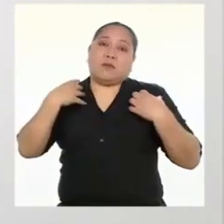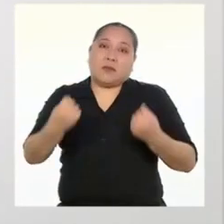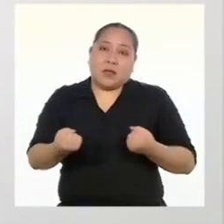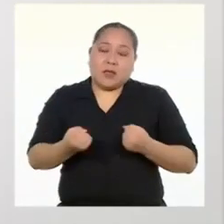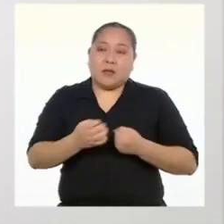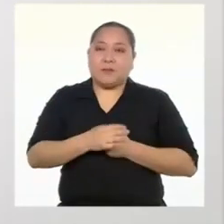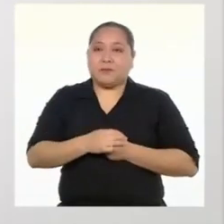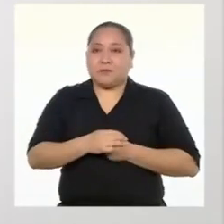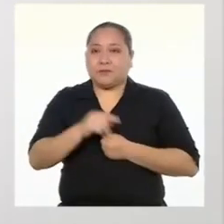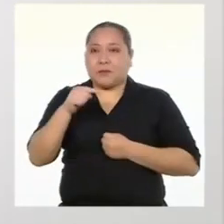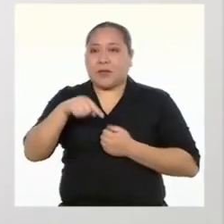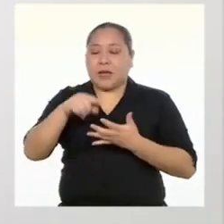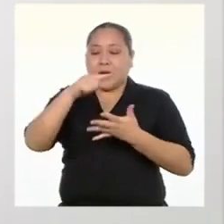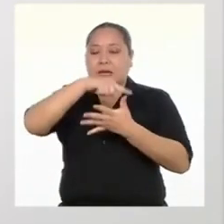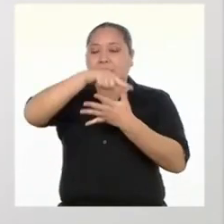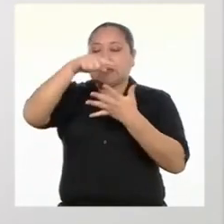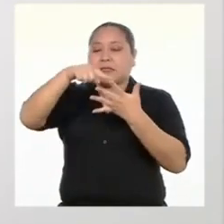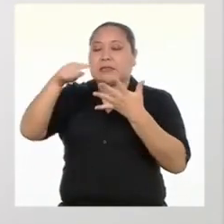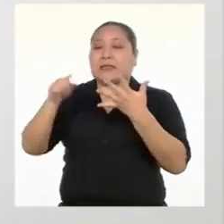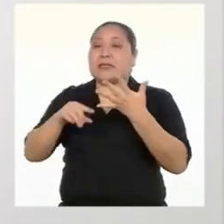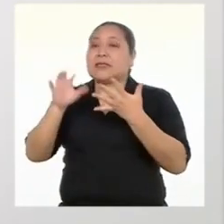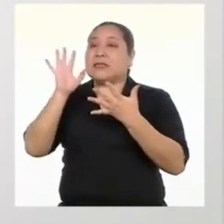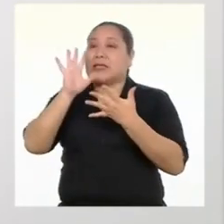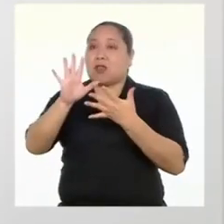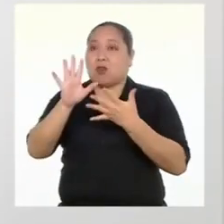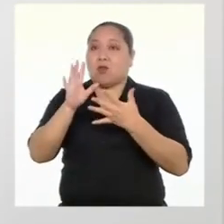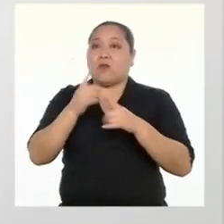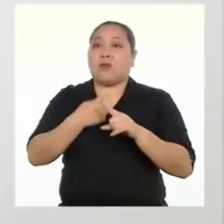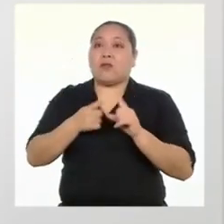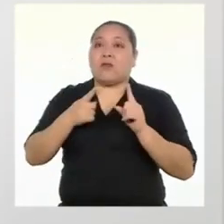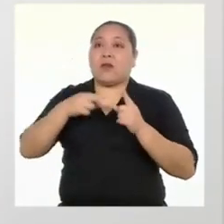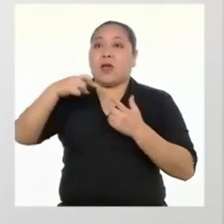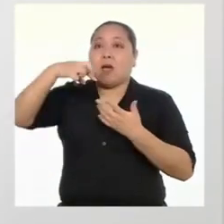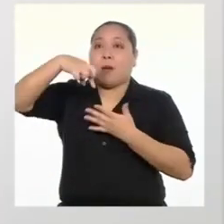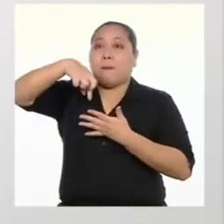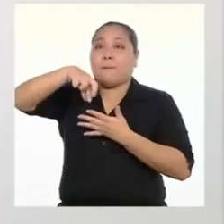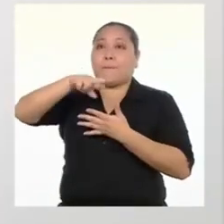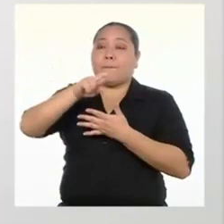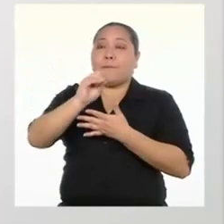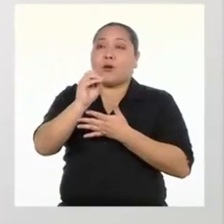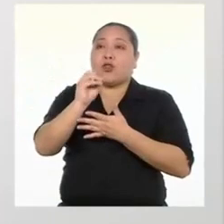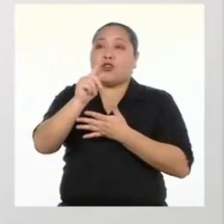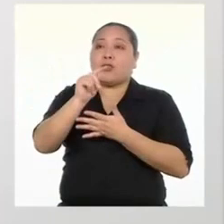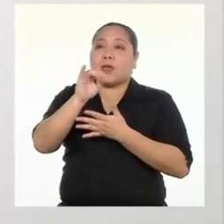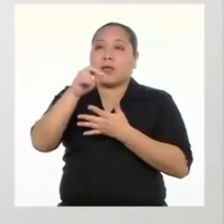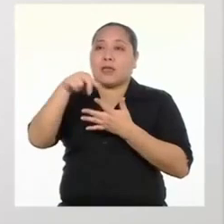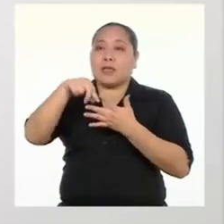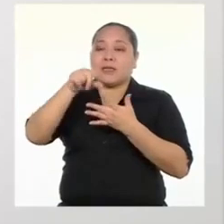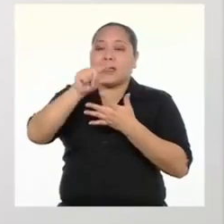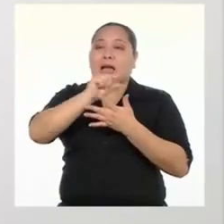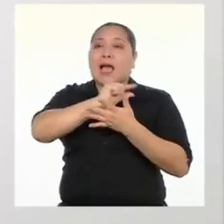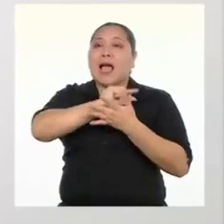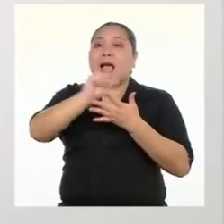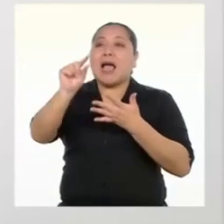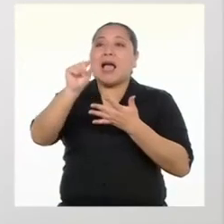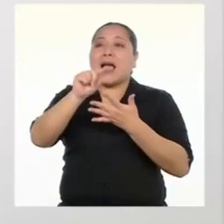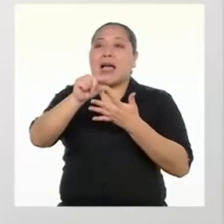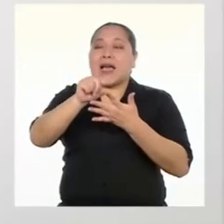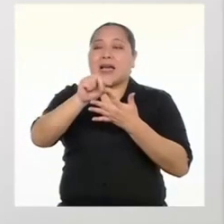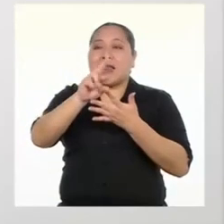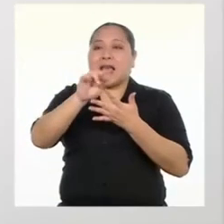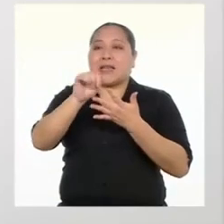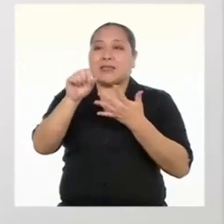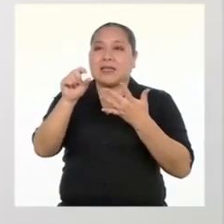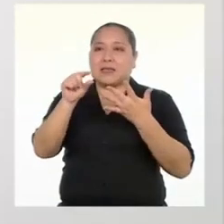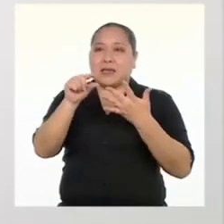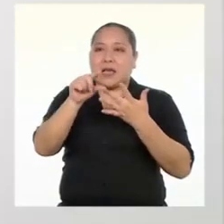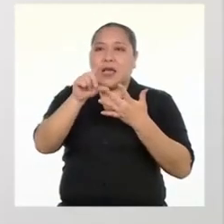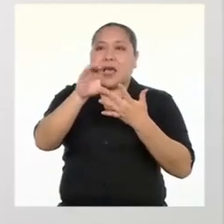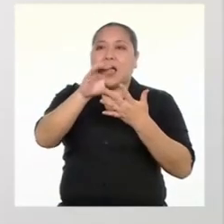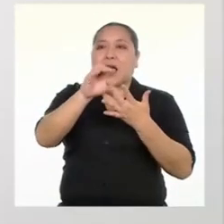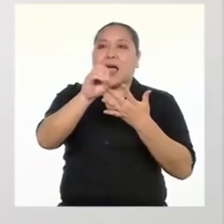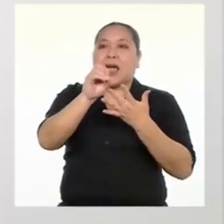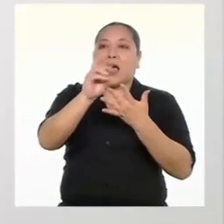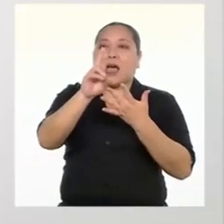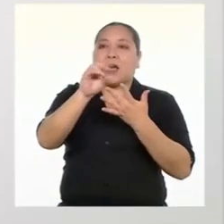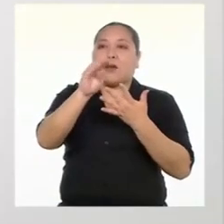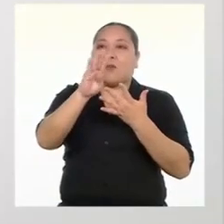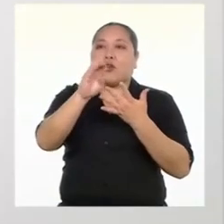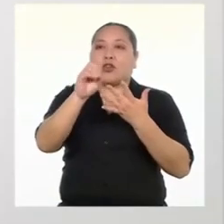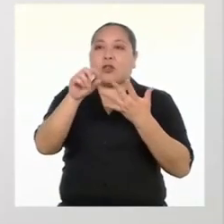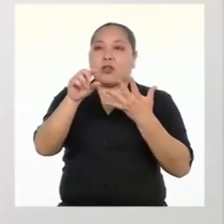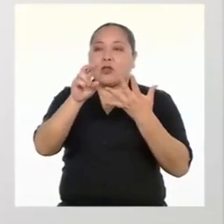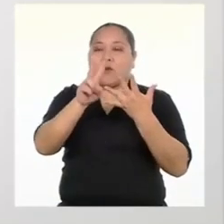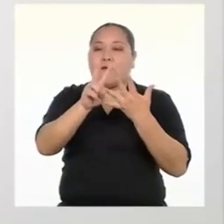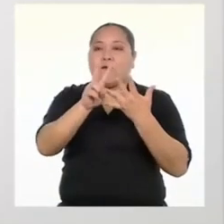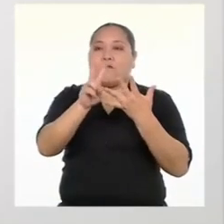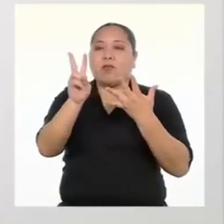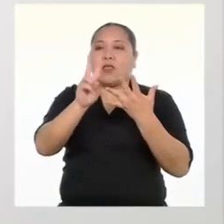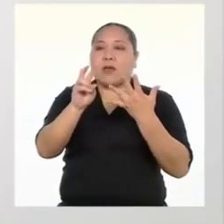salud. Existen cinco tipos de nutrientes llamados proteínas o prótidos, grasas o lípidos, carbohidratos o glúcidos,